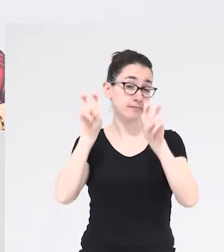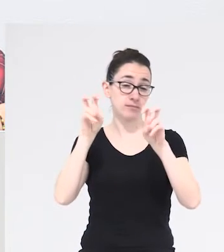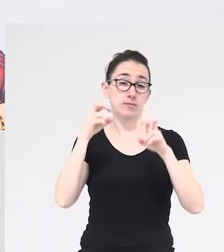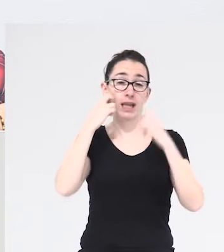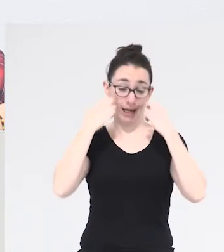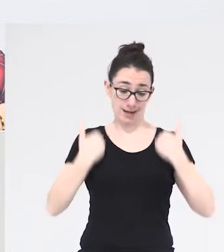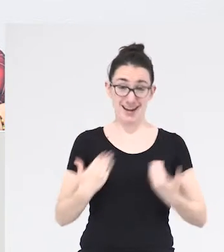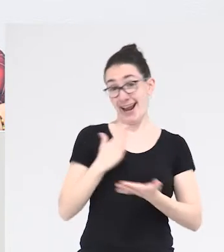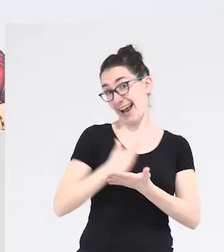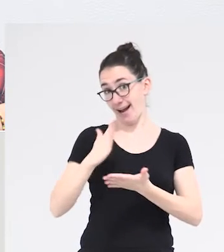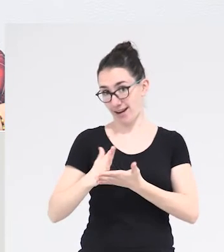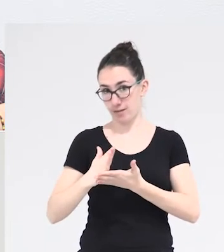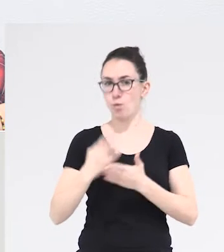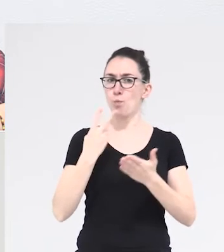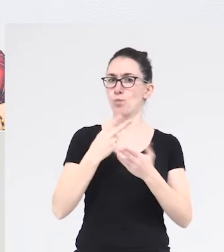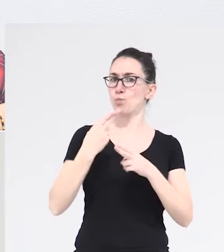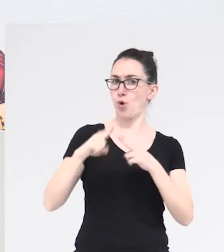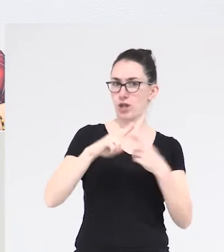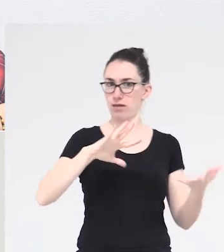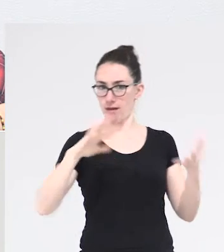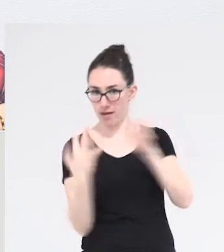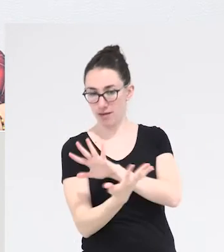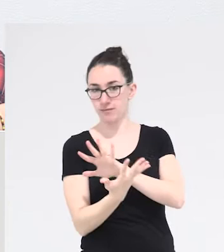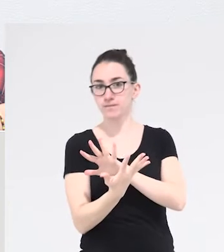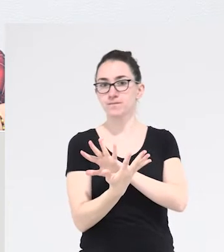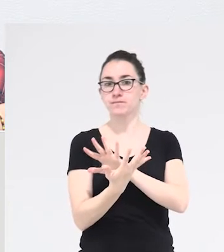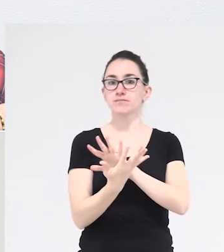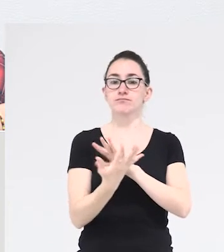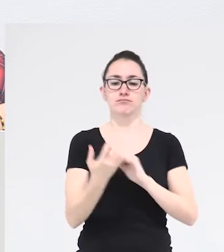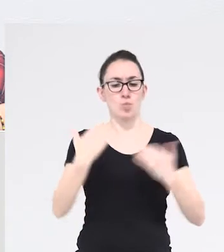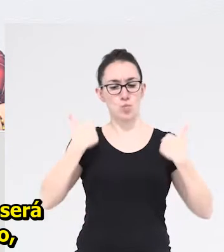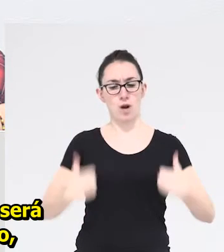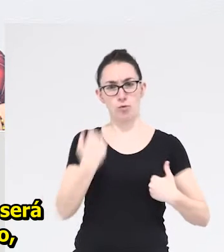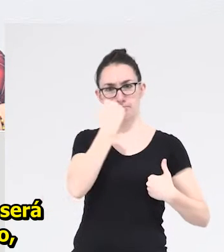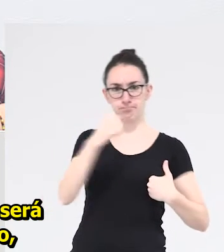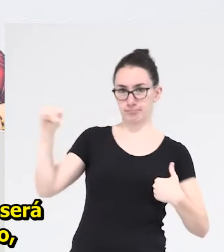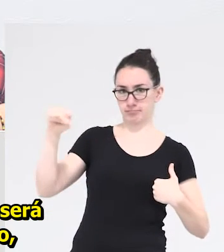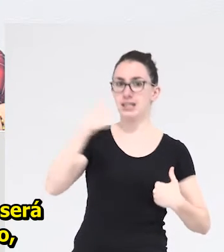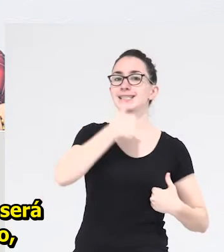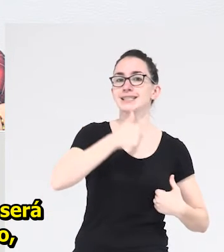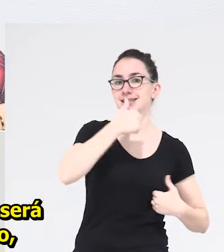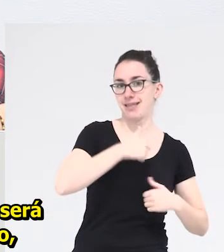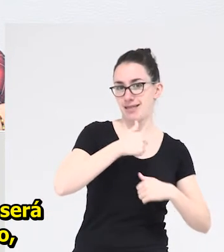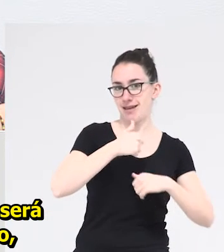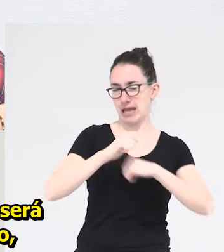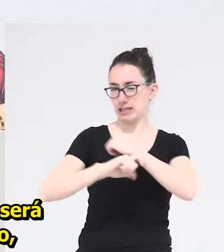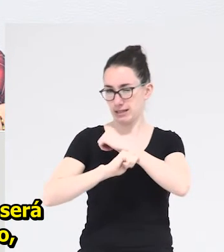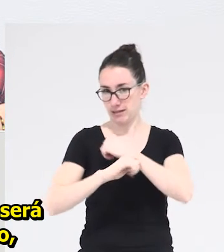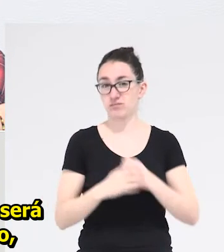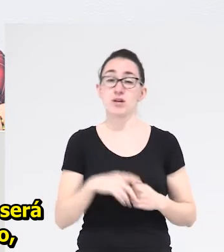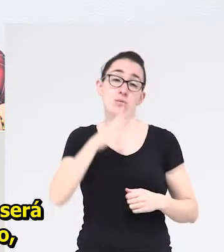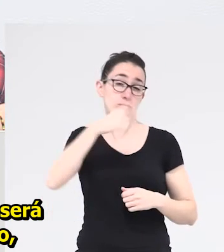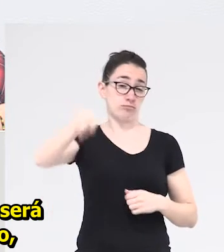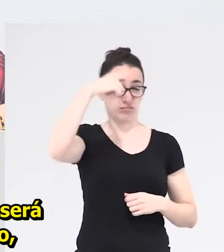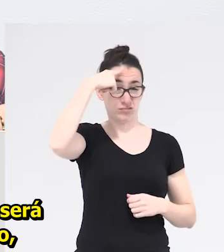carne, estrategias de resistencia desde la disidencia corporal. Sabemos que el cuerpo ha sido, es y